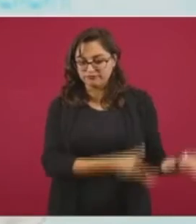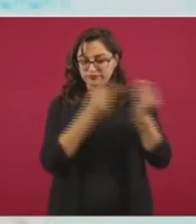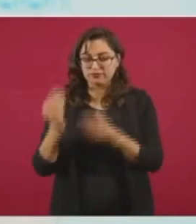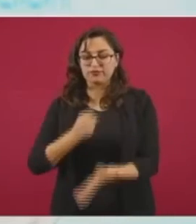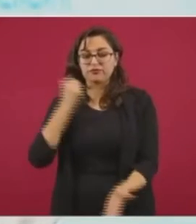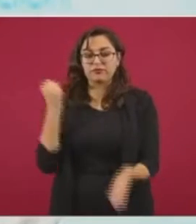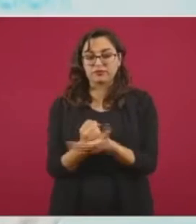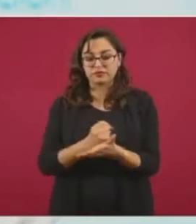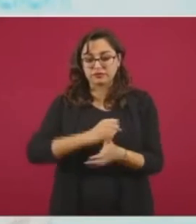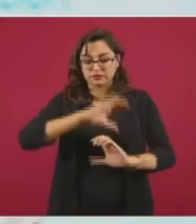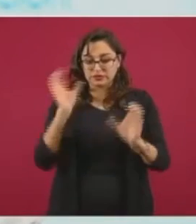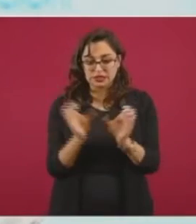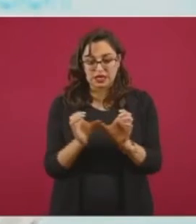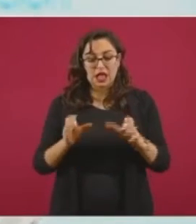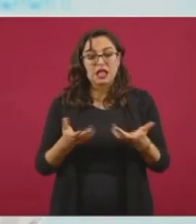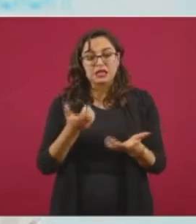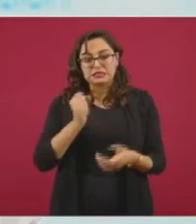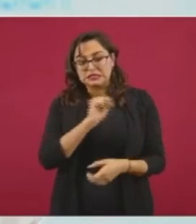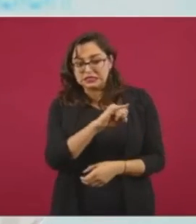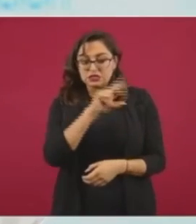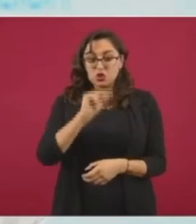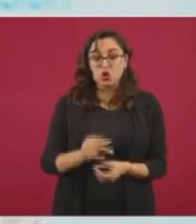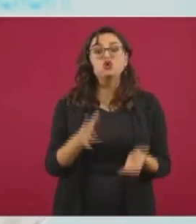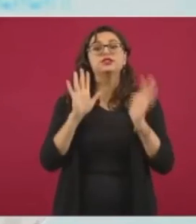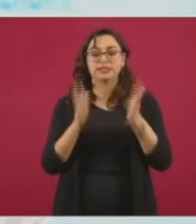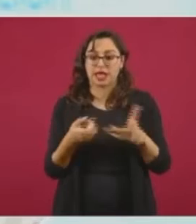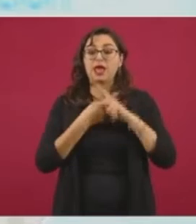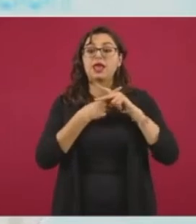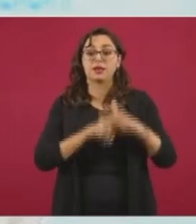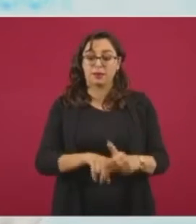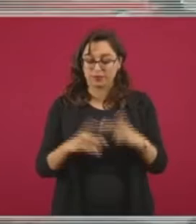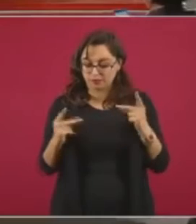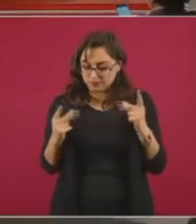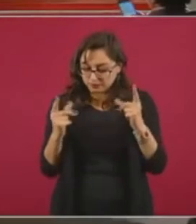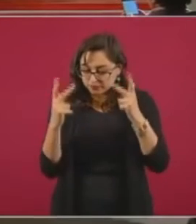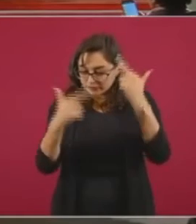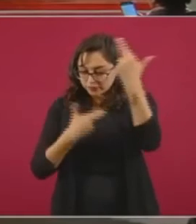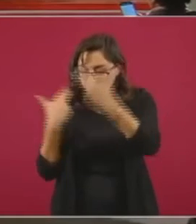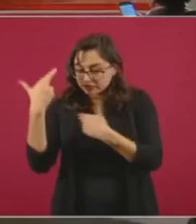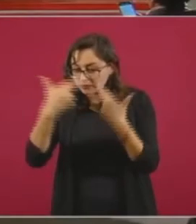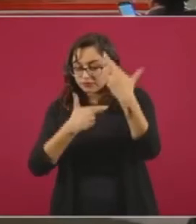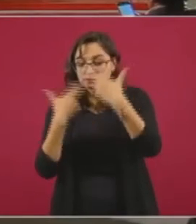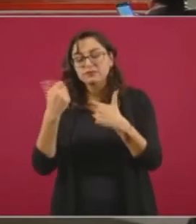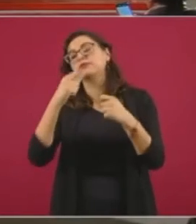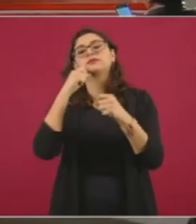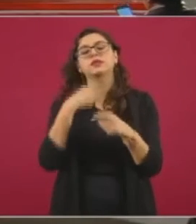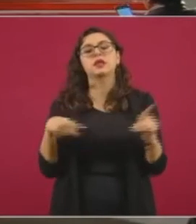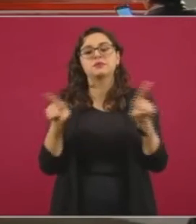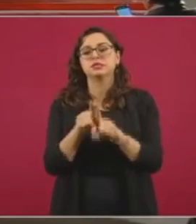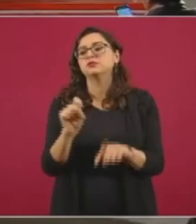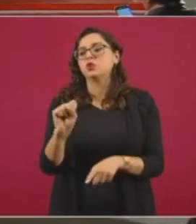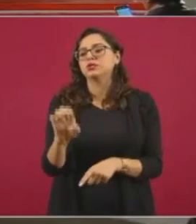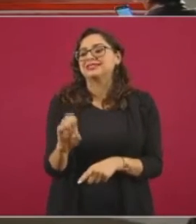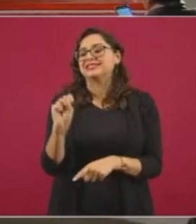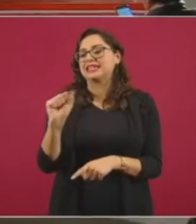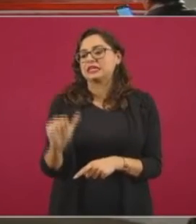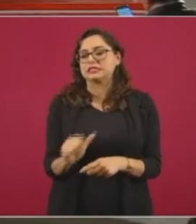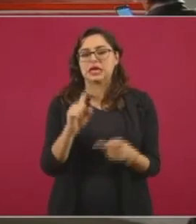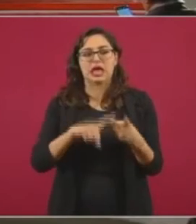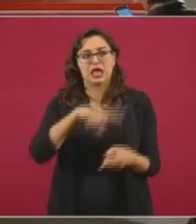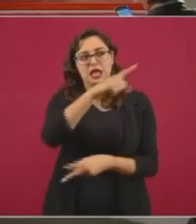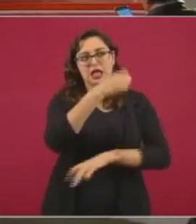sanitario, está siendo analizado con celeridad, y en este diálogo continuo que tiene la Secretaría de Salud con